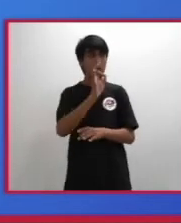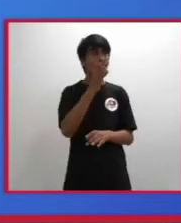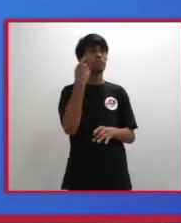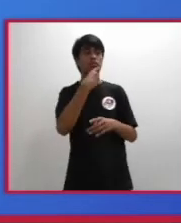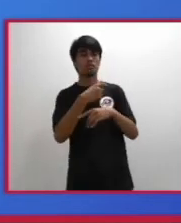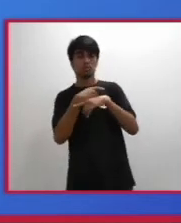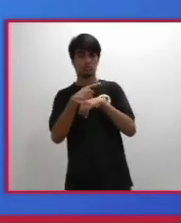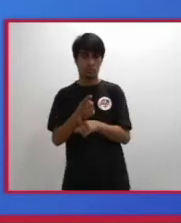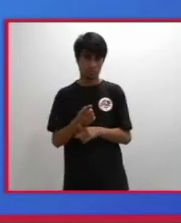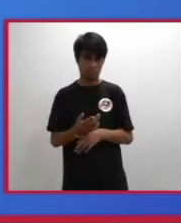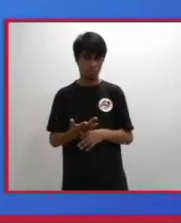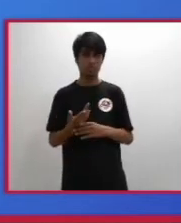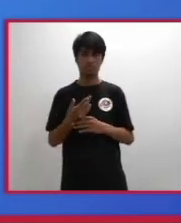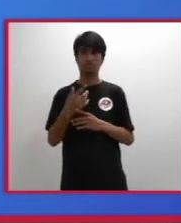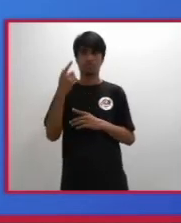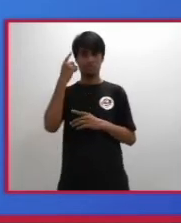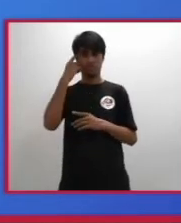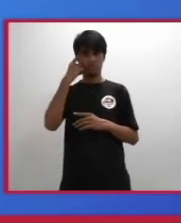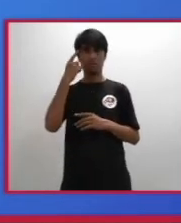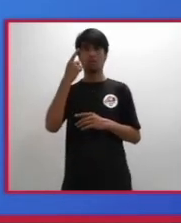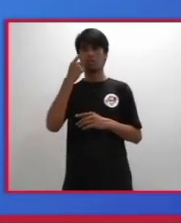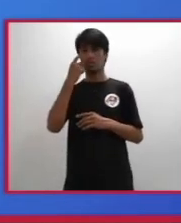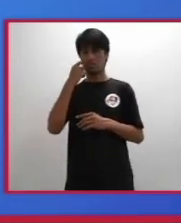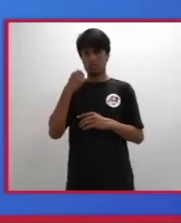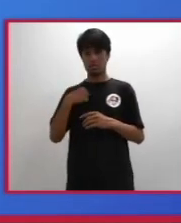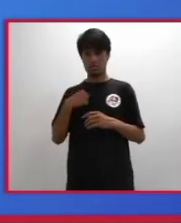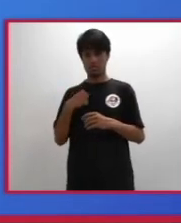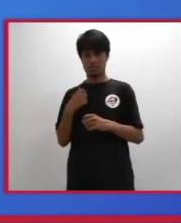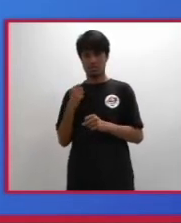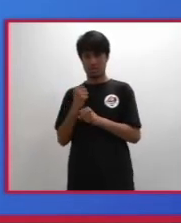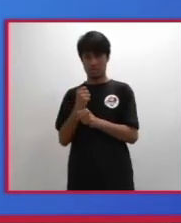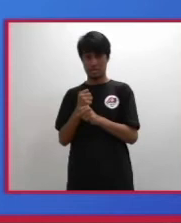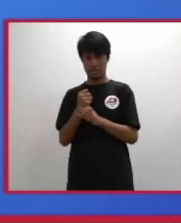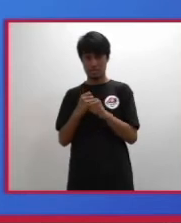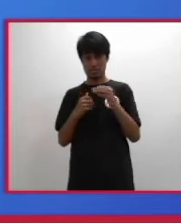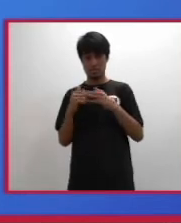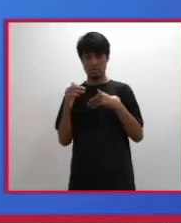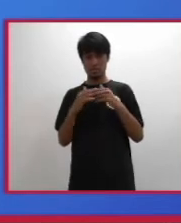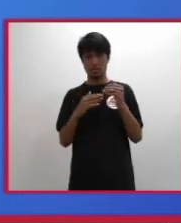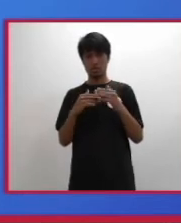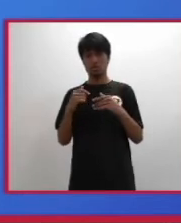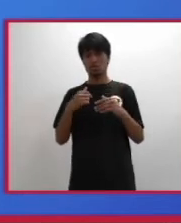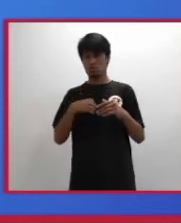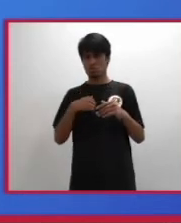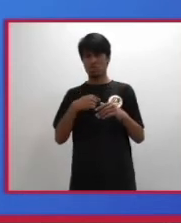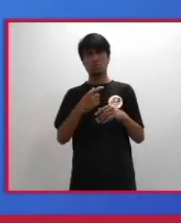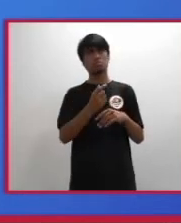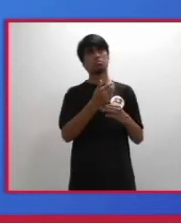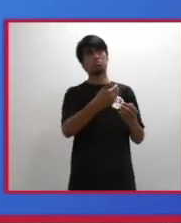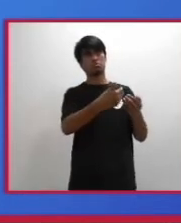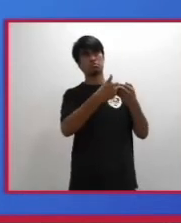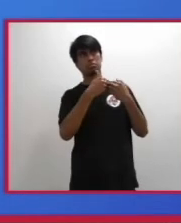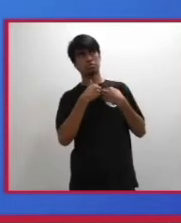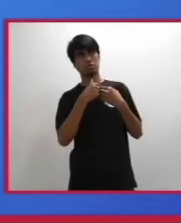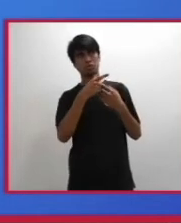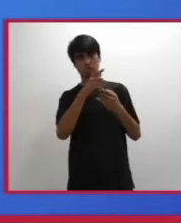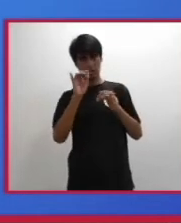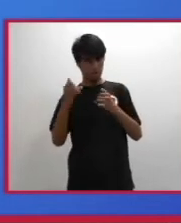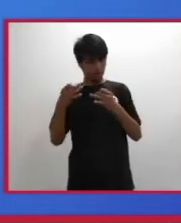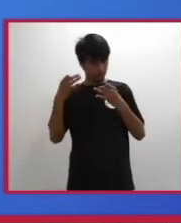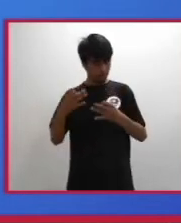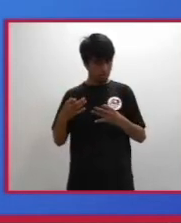en ese sentido, el contratista debe informar si cumplió o